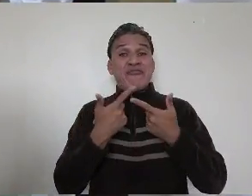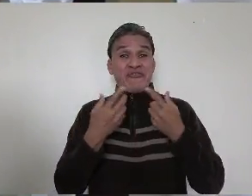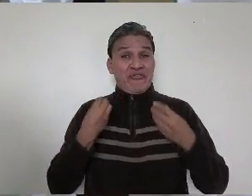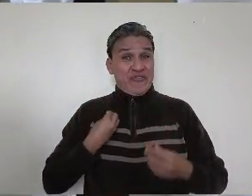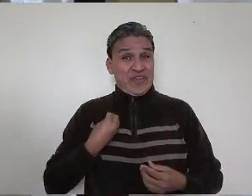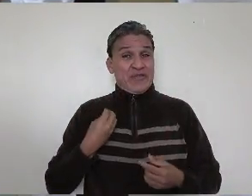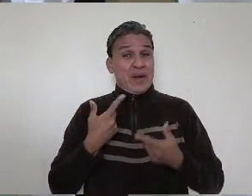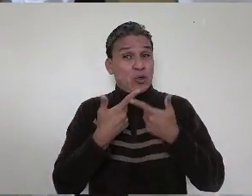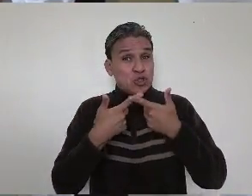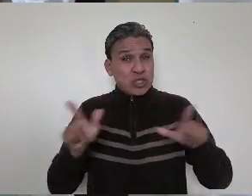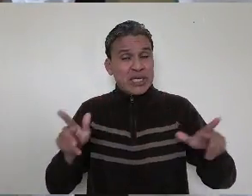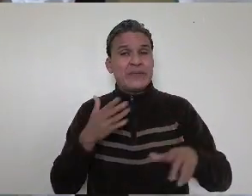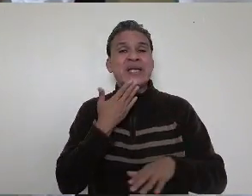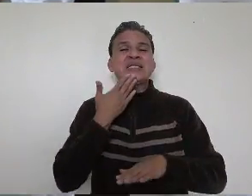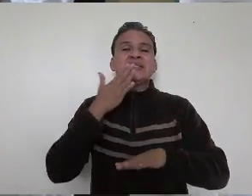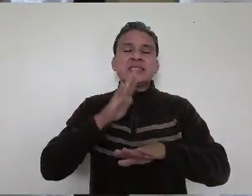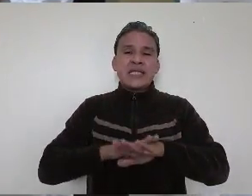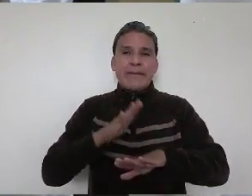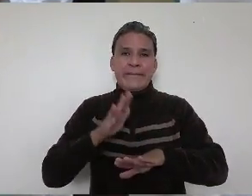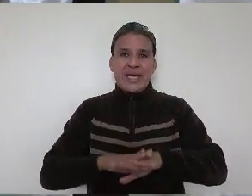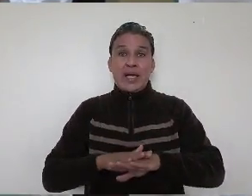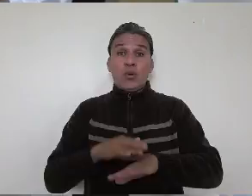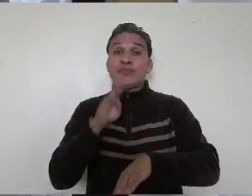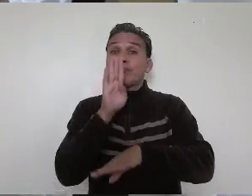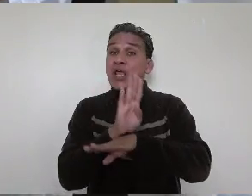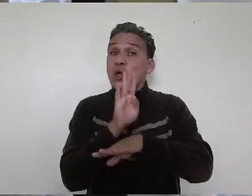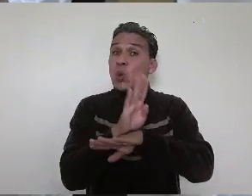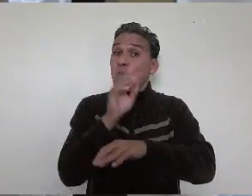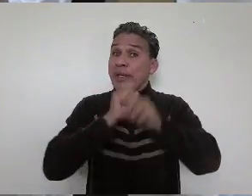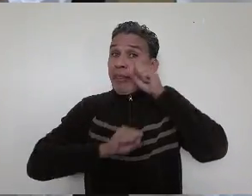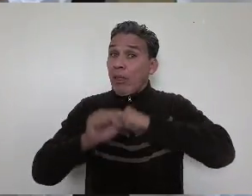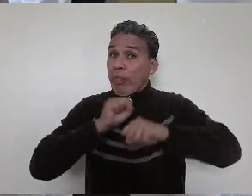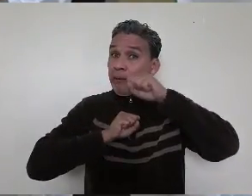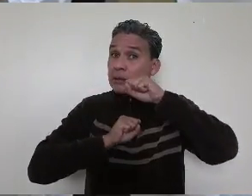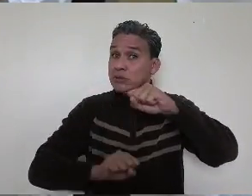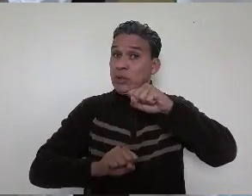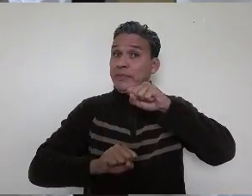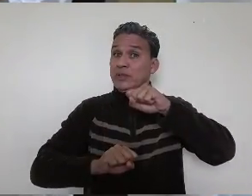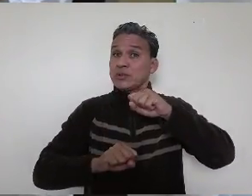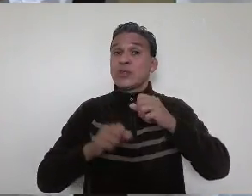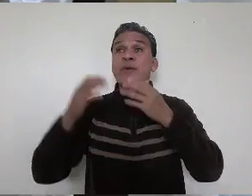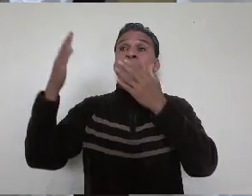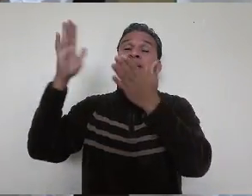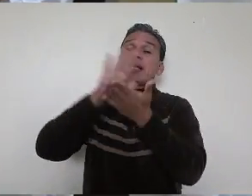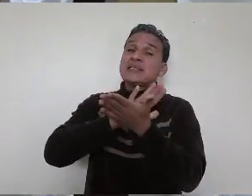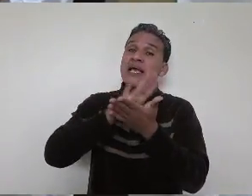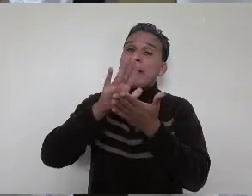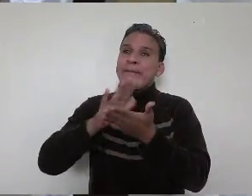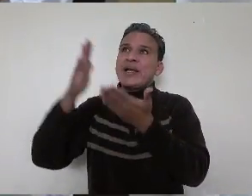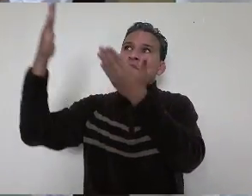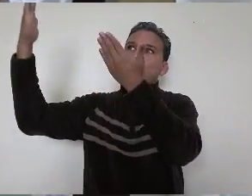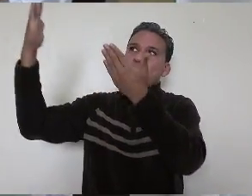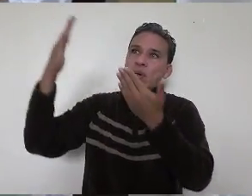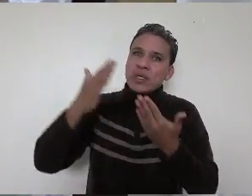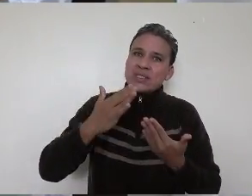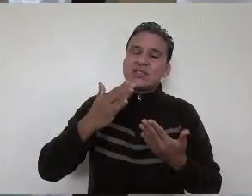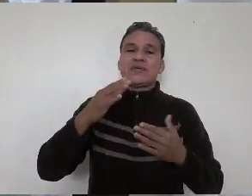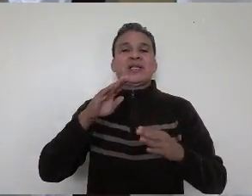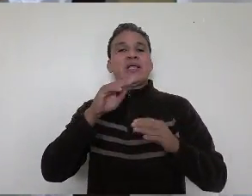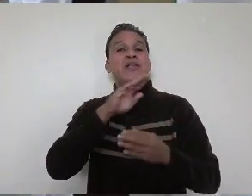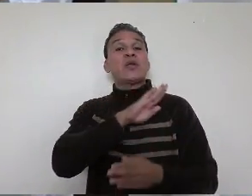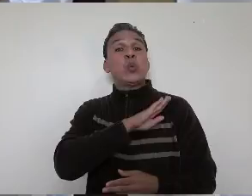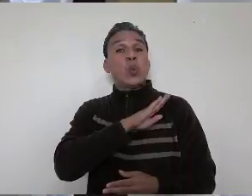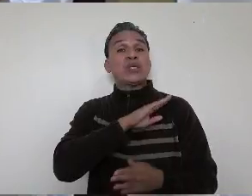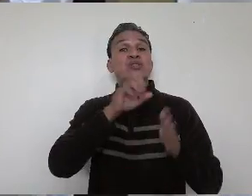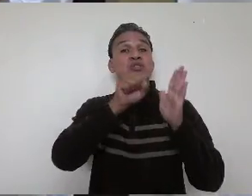y protegidos de toda perturbación mientras esperamos la gloriosa venida de nuestro Salvador Jesucristo. Tuyo es el